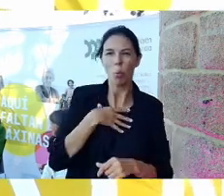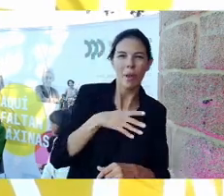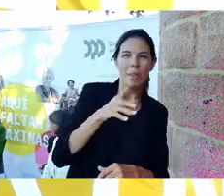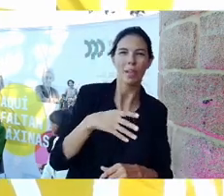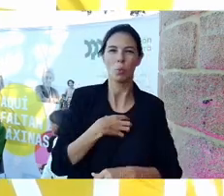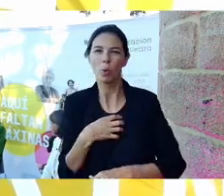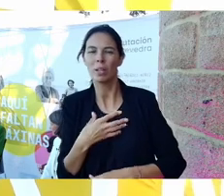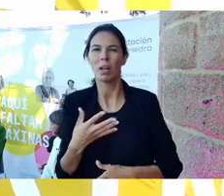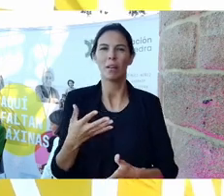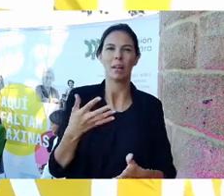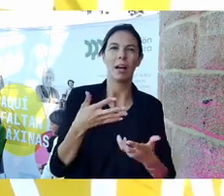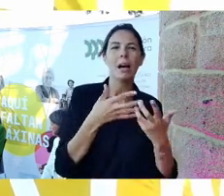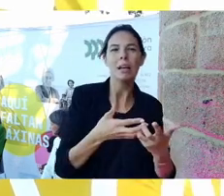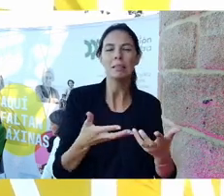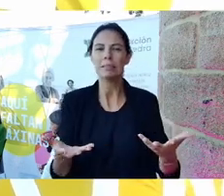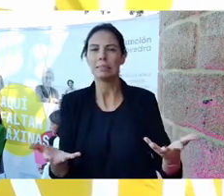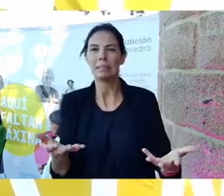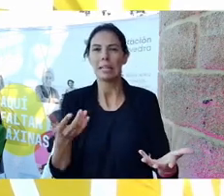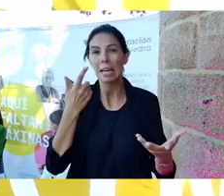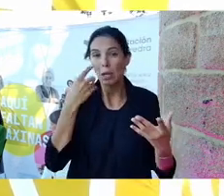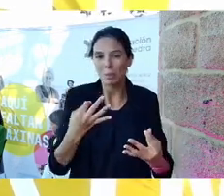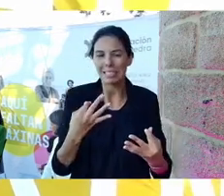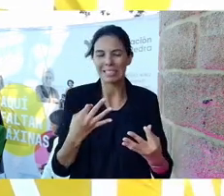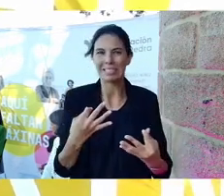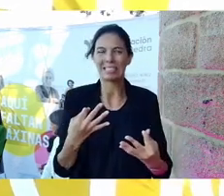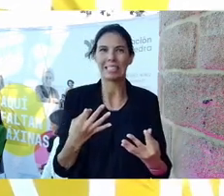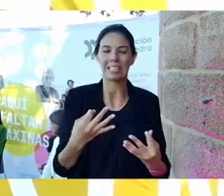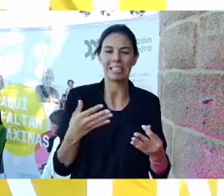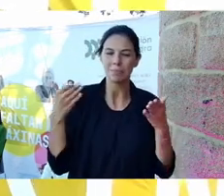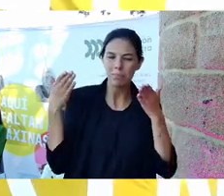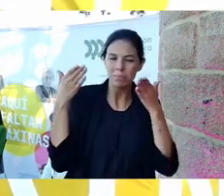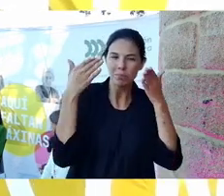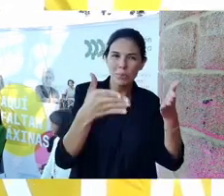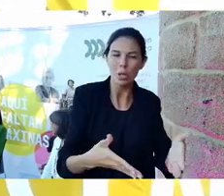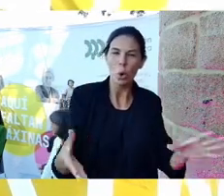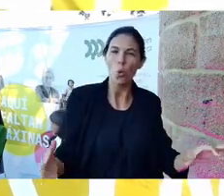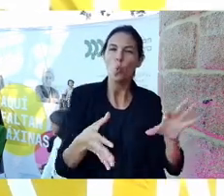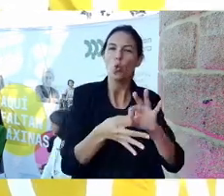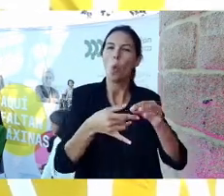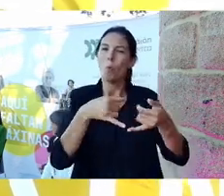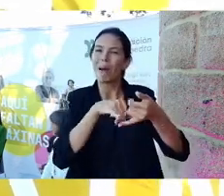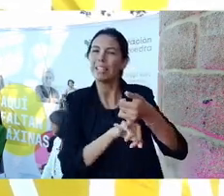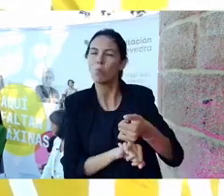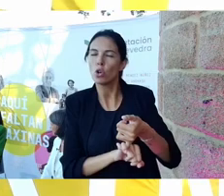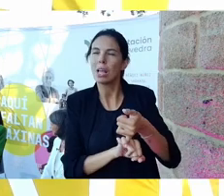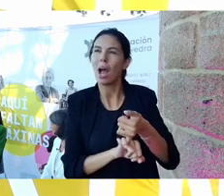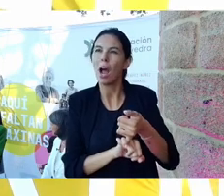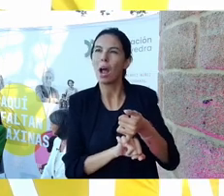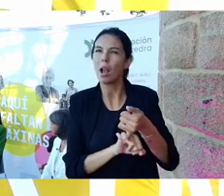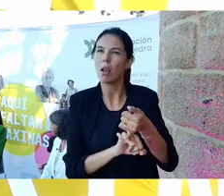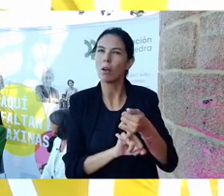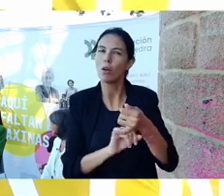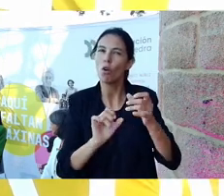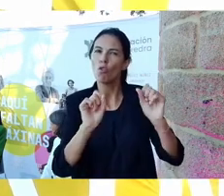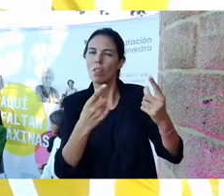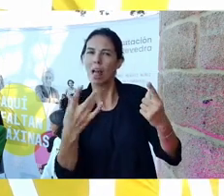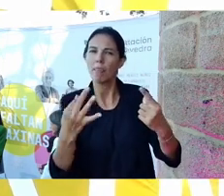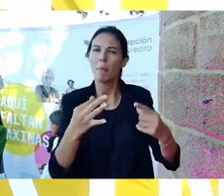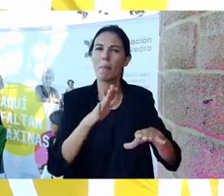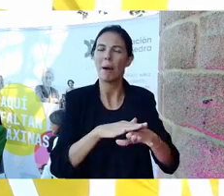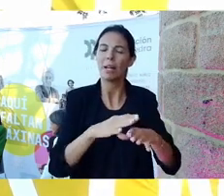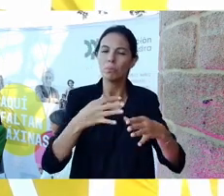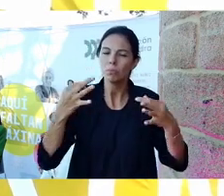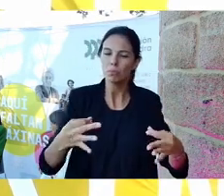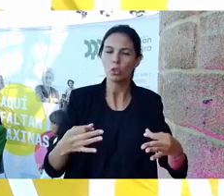no acababa de percibirse como una afrenta, no estaba todavía tan sacralizada la unión matrimonial como para